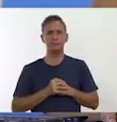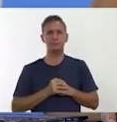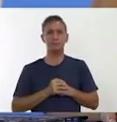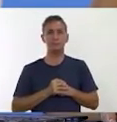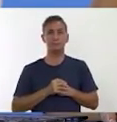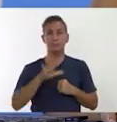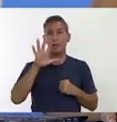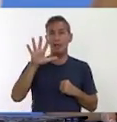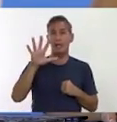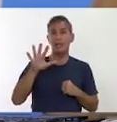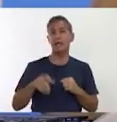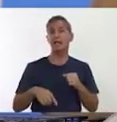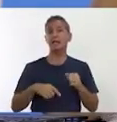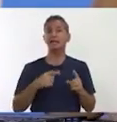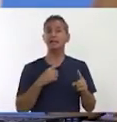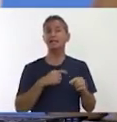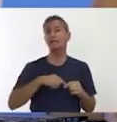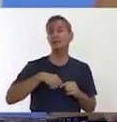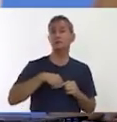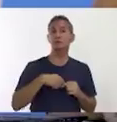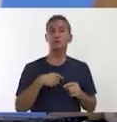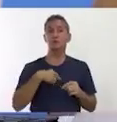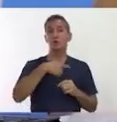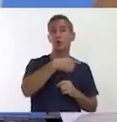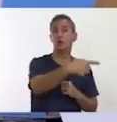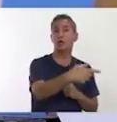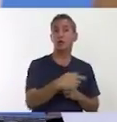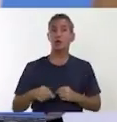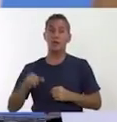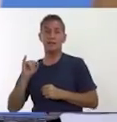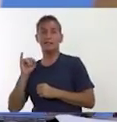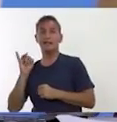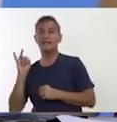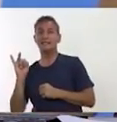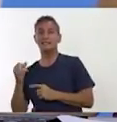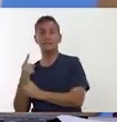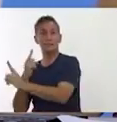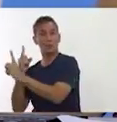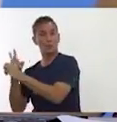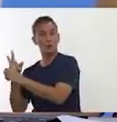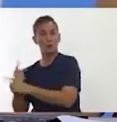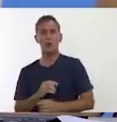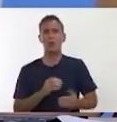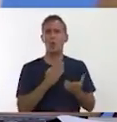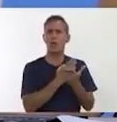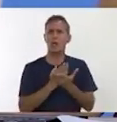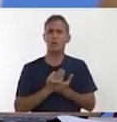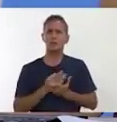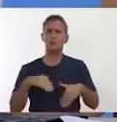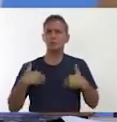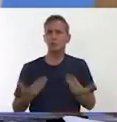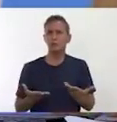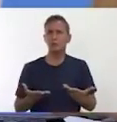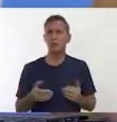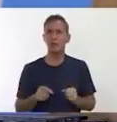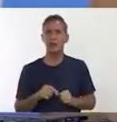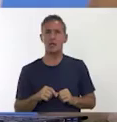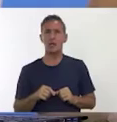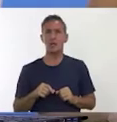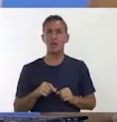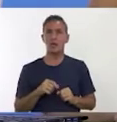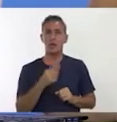El quinto regular y el séptimo por encuentro va a estudiar el